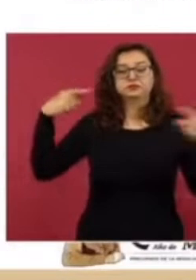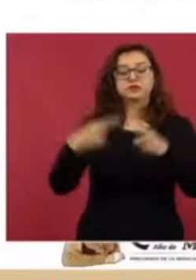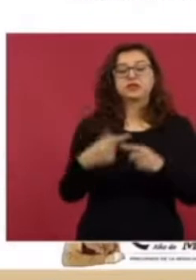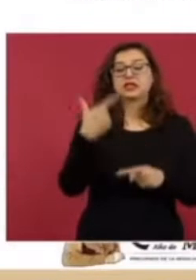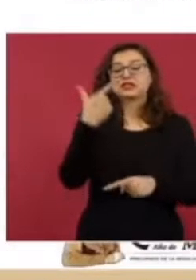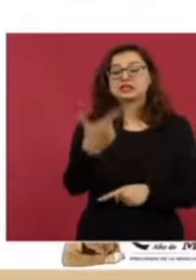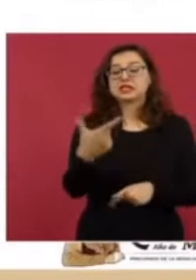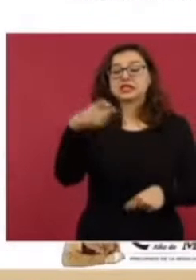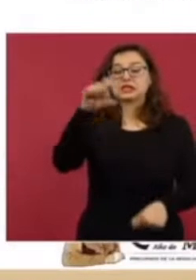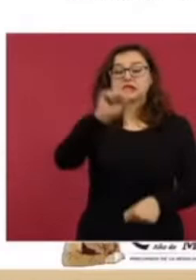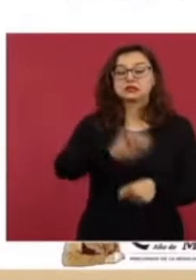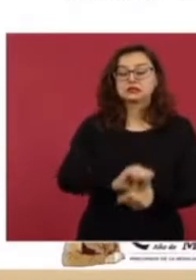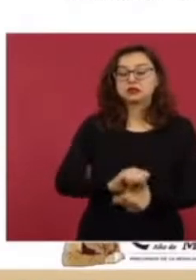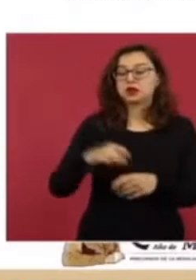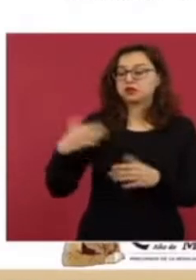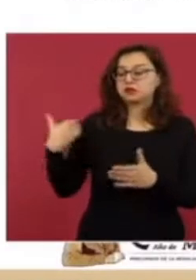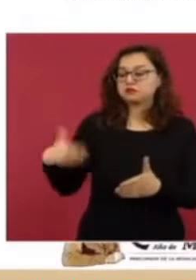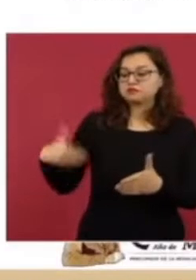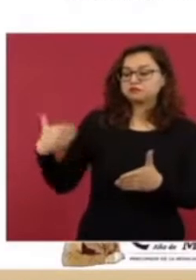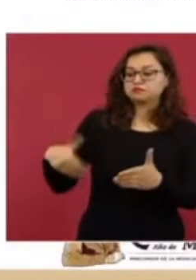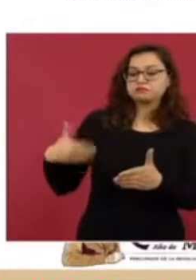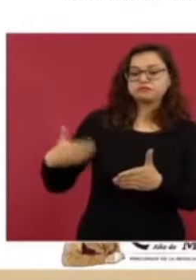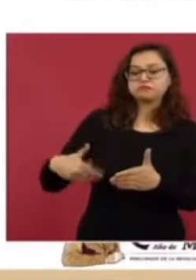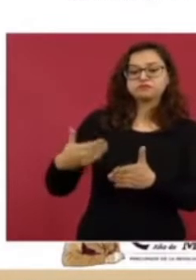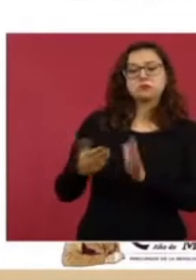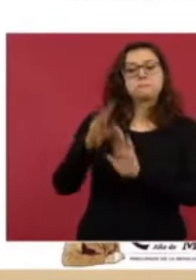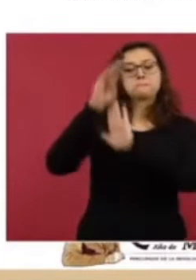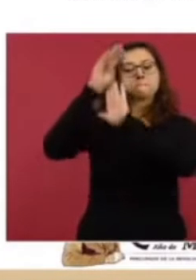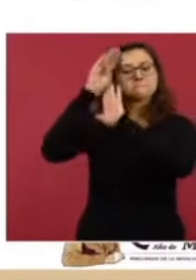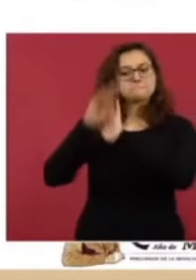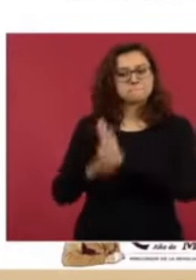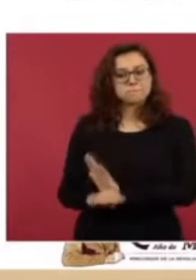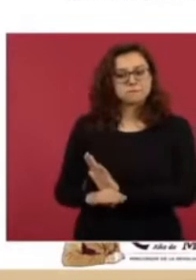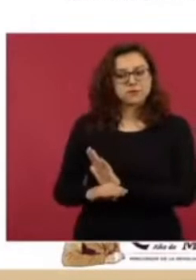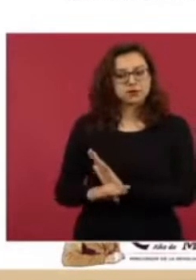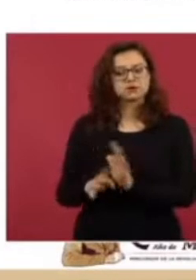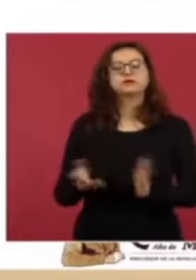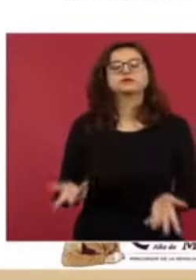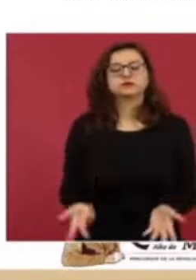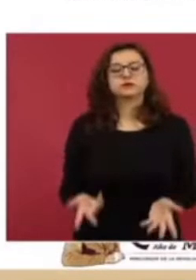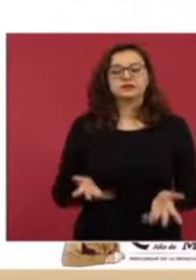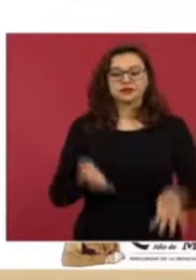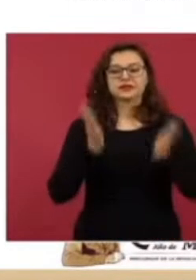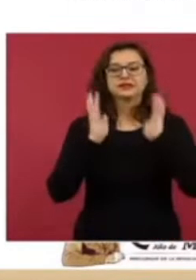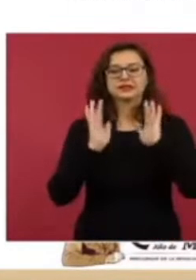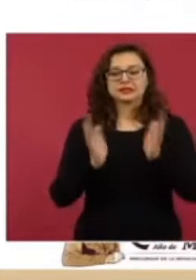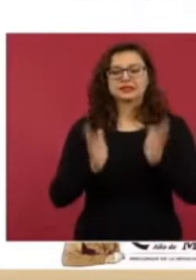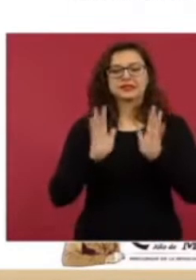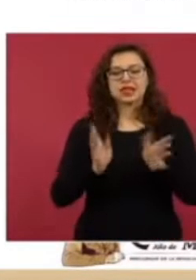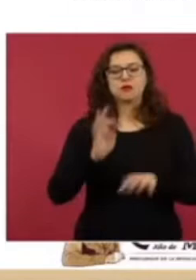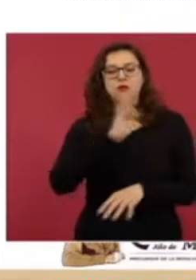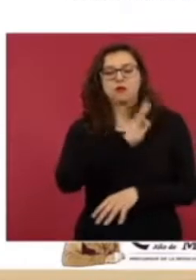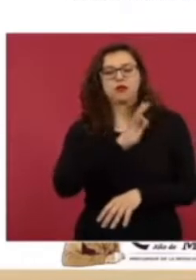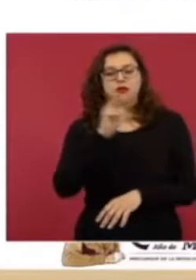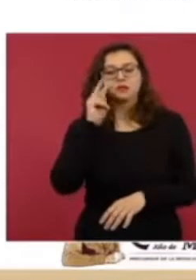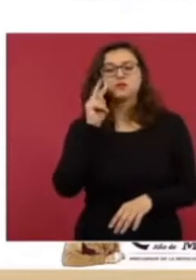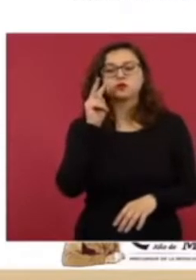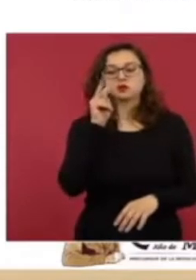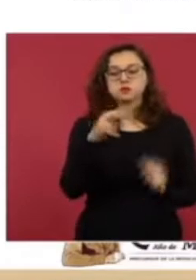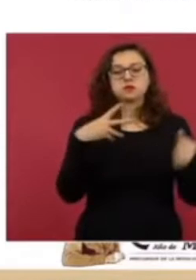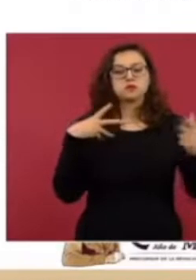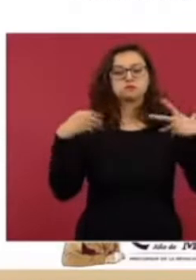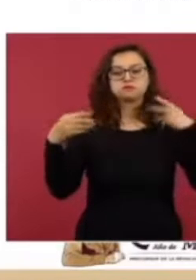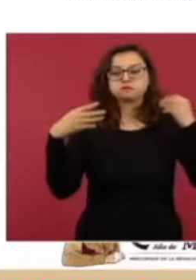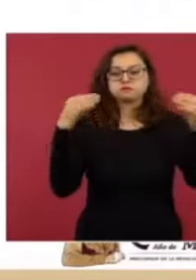reducción de la epidemia. Como hemos platicado varias veces, ya es una tendencia muy sostenida.